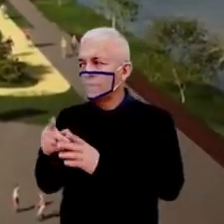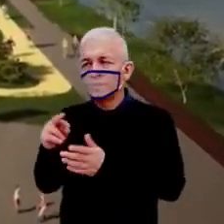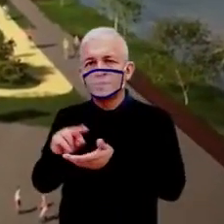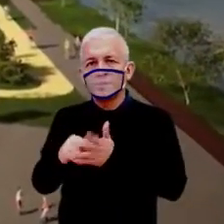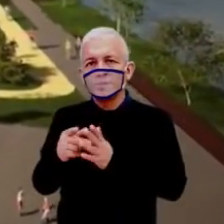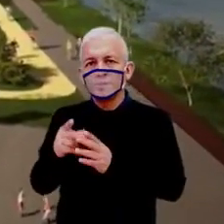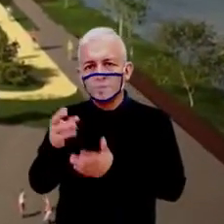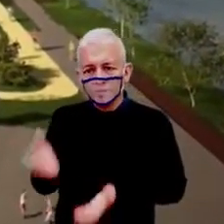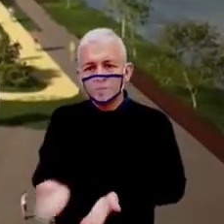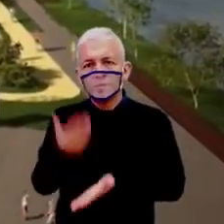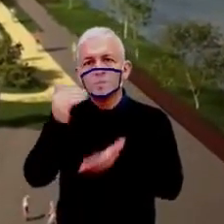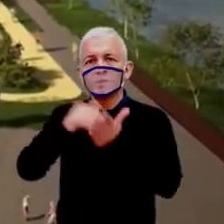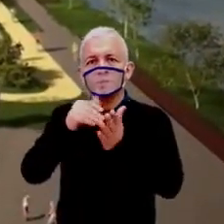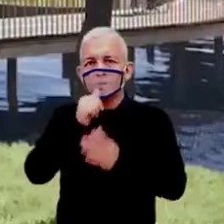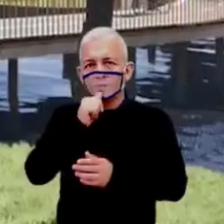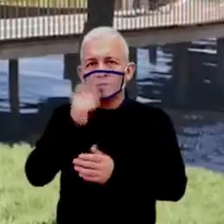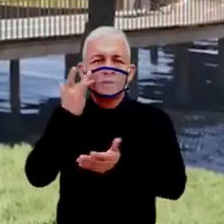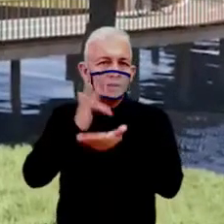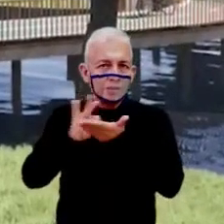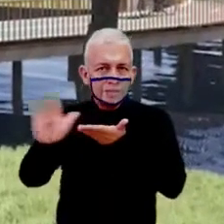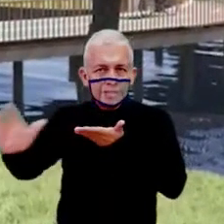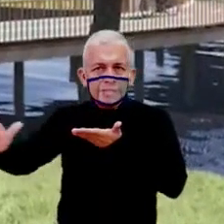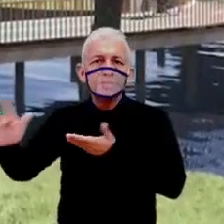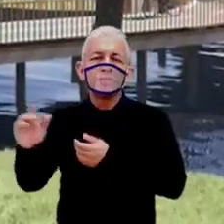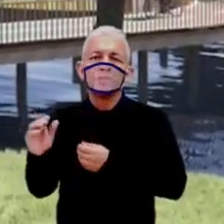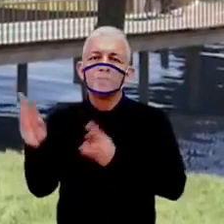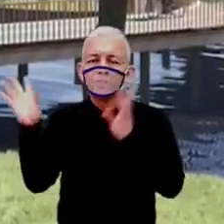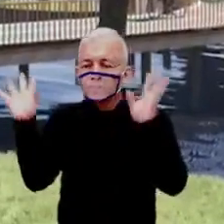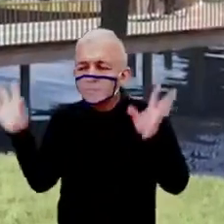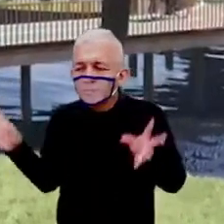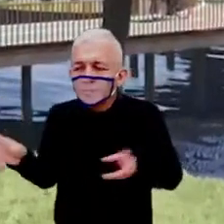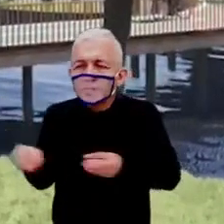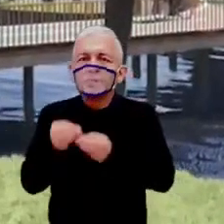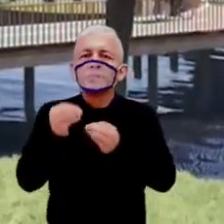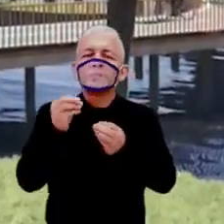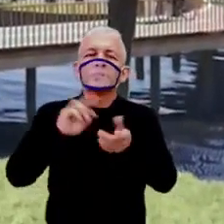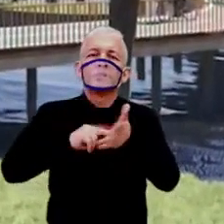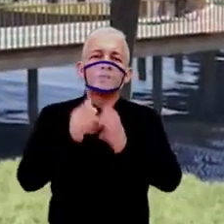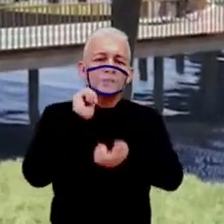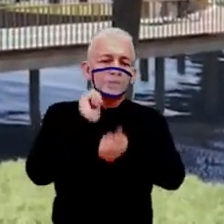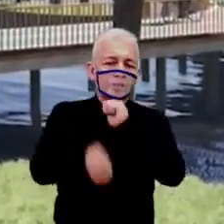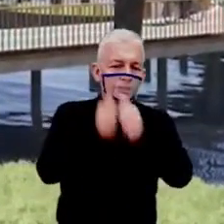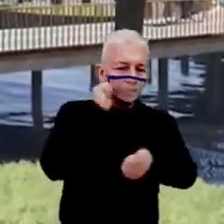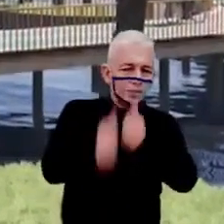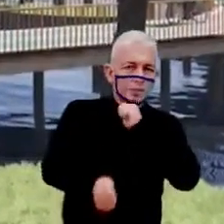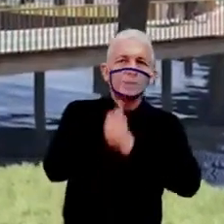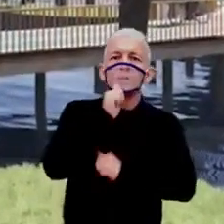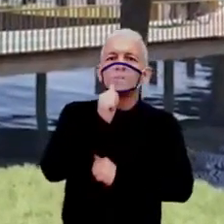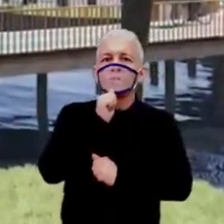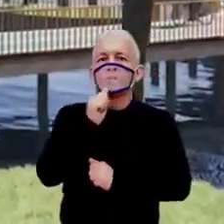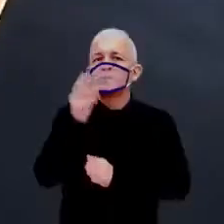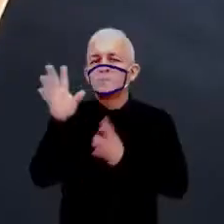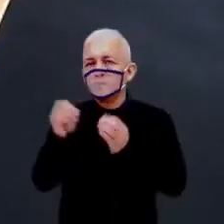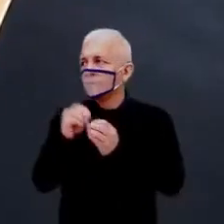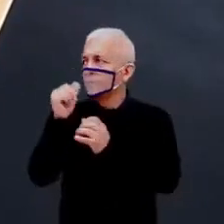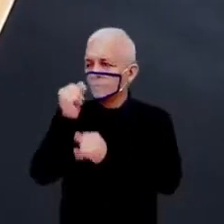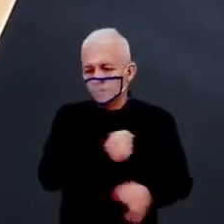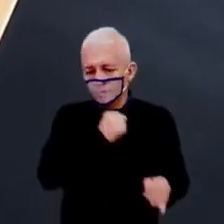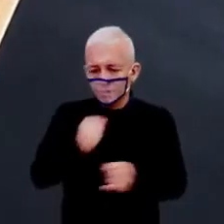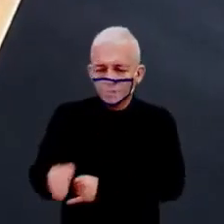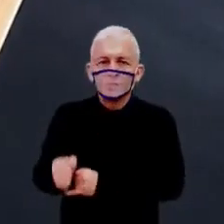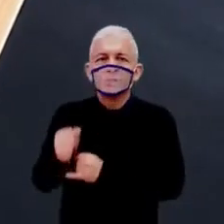es esa recuperación de la calidad del agua, incluso el fomento de algunos temas de deportes acuáticos, kayaks,